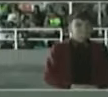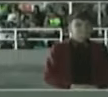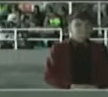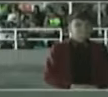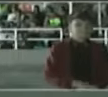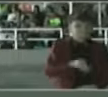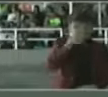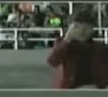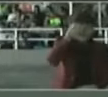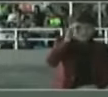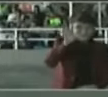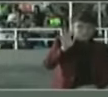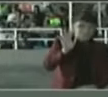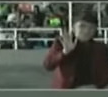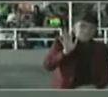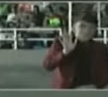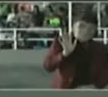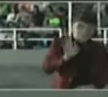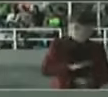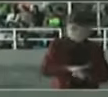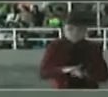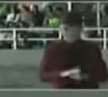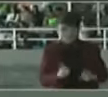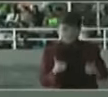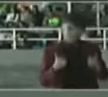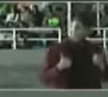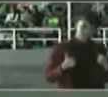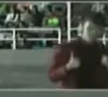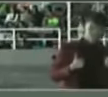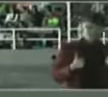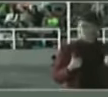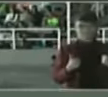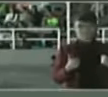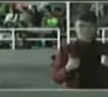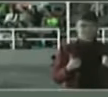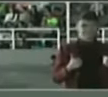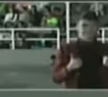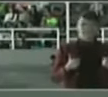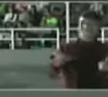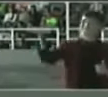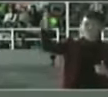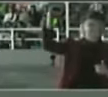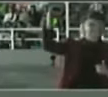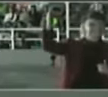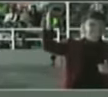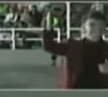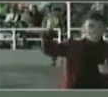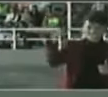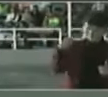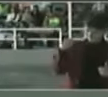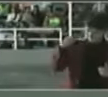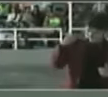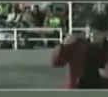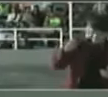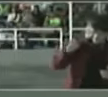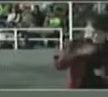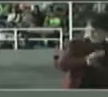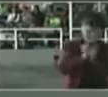Quizás hoy no estemos viviendo el mejor momento, pero contamos con un Dios que puede cambiar la historia en